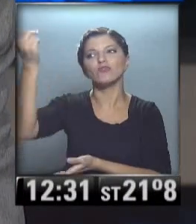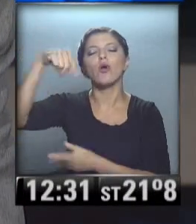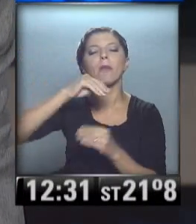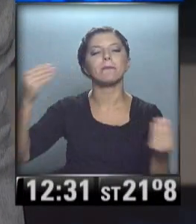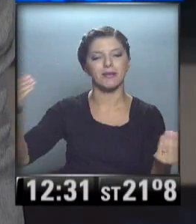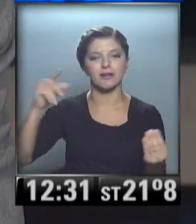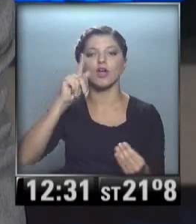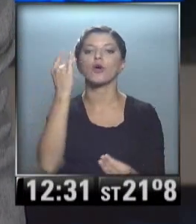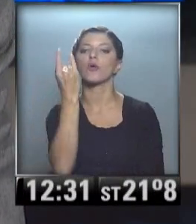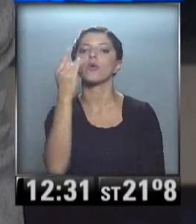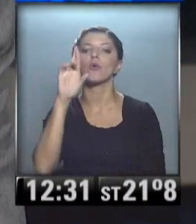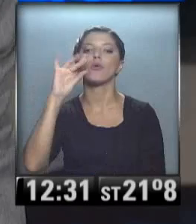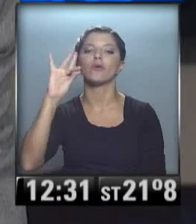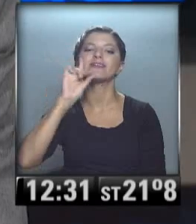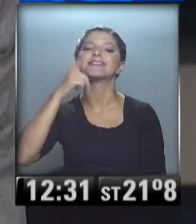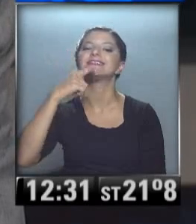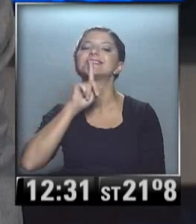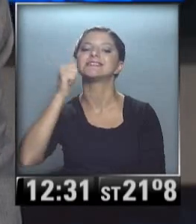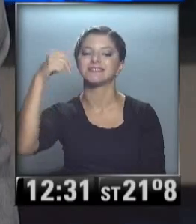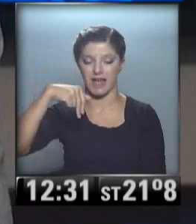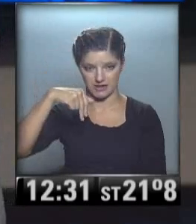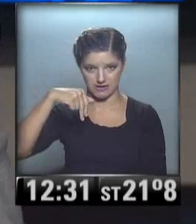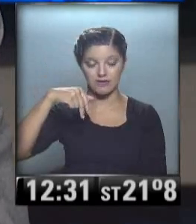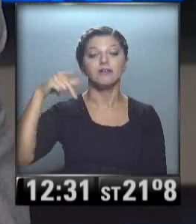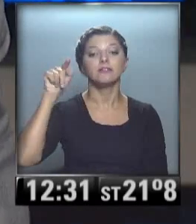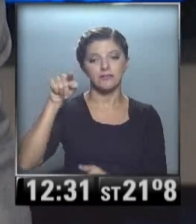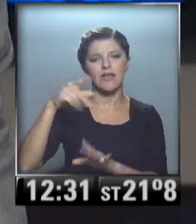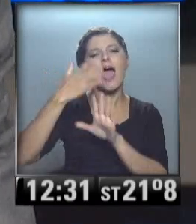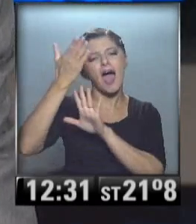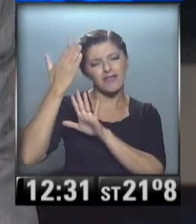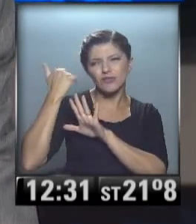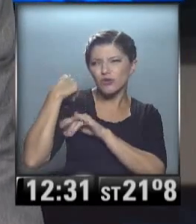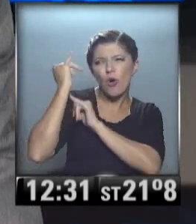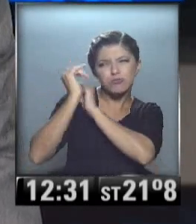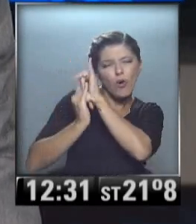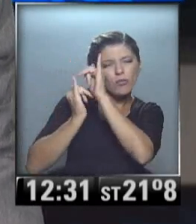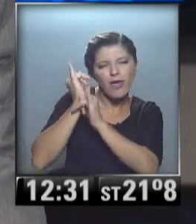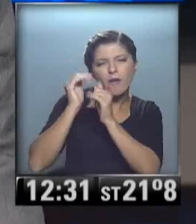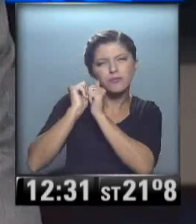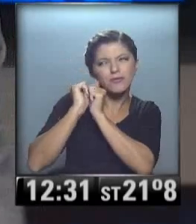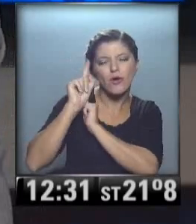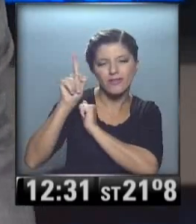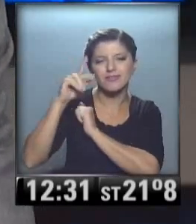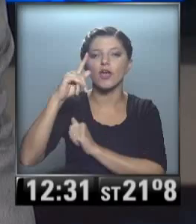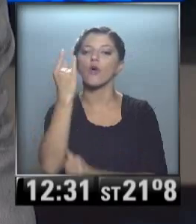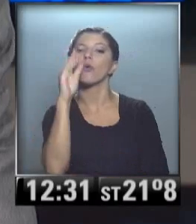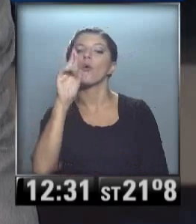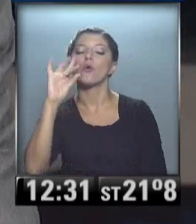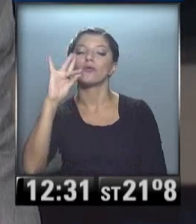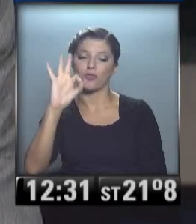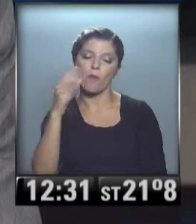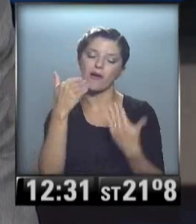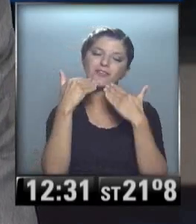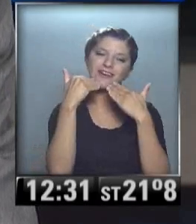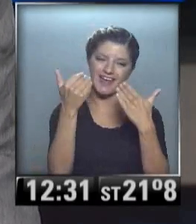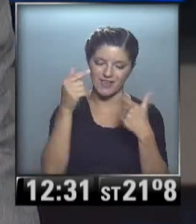Kurdistán, Mehmet Ali Dogan. Hay más de una oportunidad, hemos hablado de la historia del pueblo kurdo complicada, y no puedo dejar de agradecer a la gente de Aptar